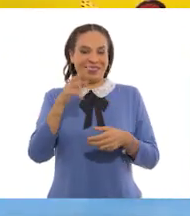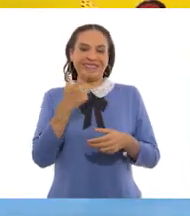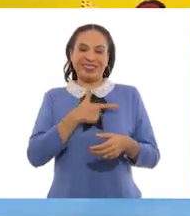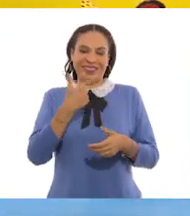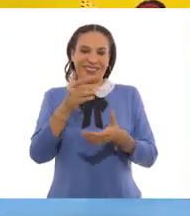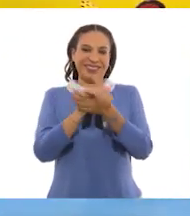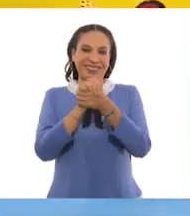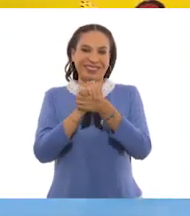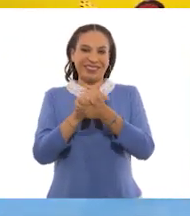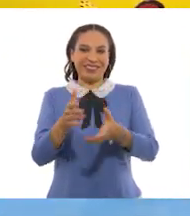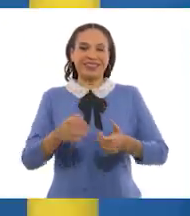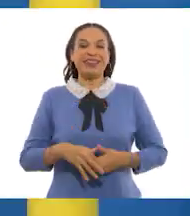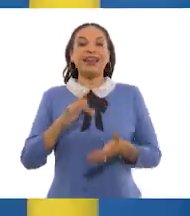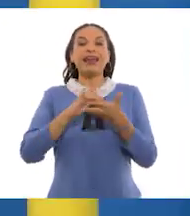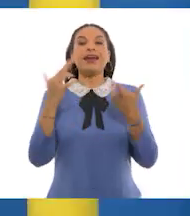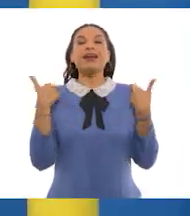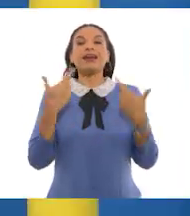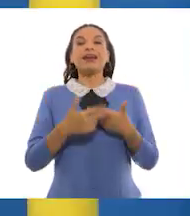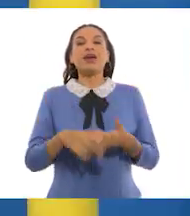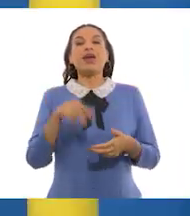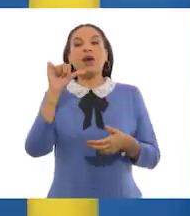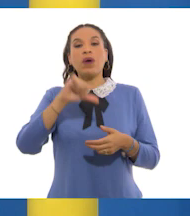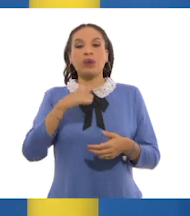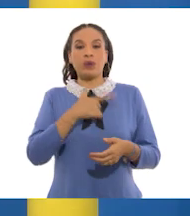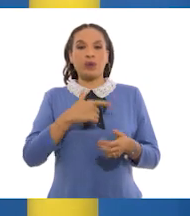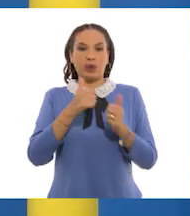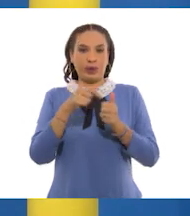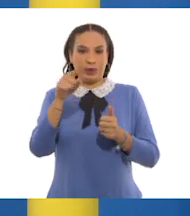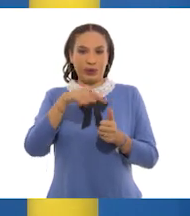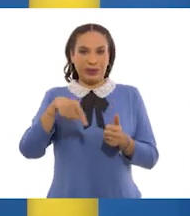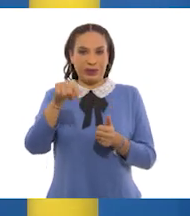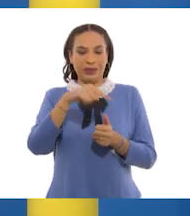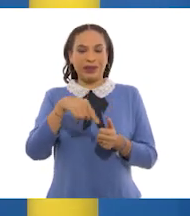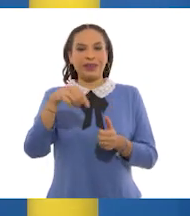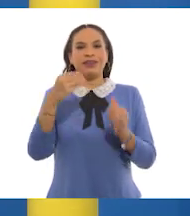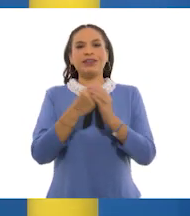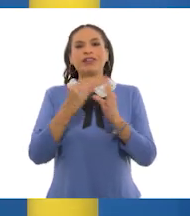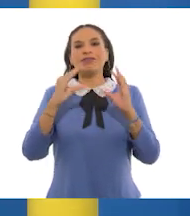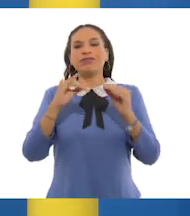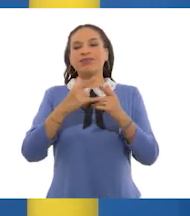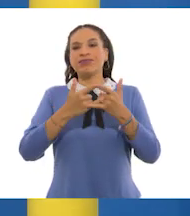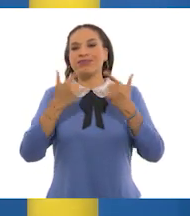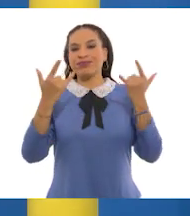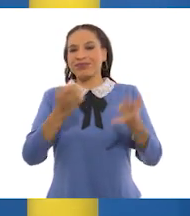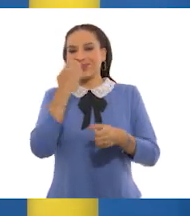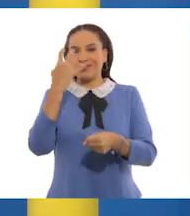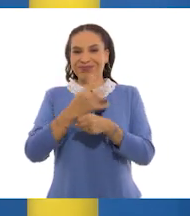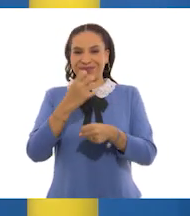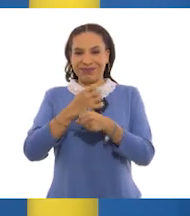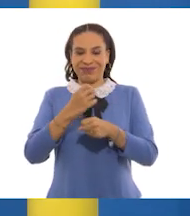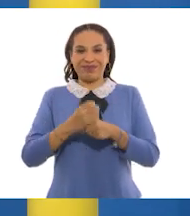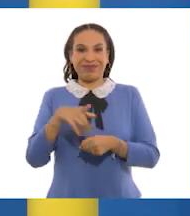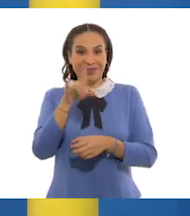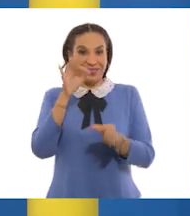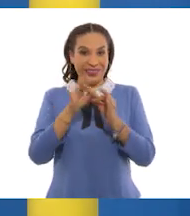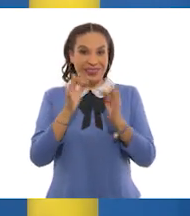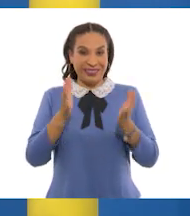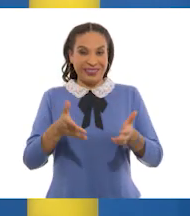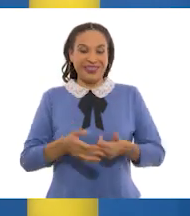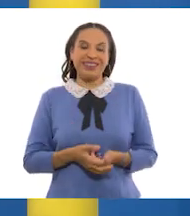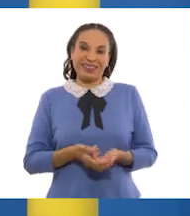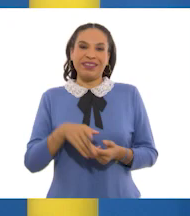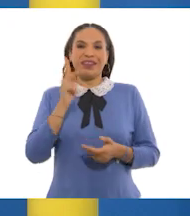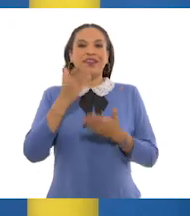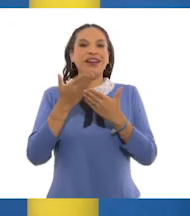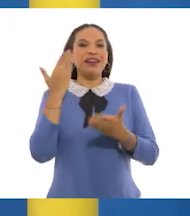gusto en saludarte. Gracias, maestra. Vamos a tener el gusto de estar con ustedes en esta clase de historia de cuarto grado. ¿Están listos?